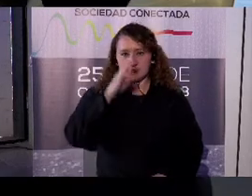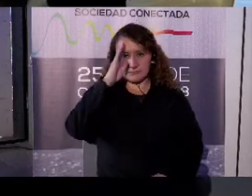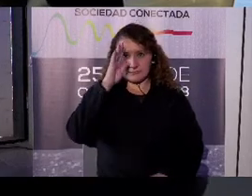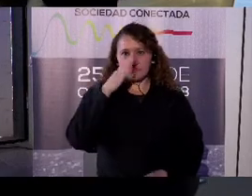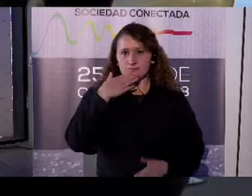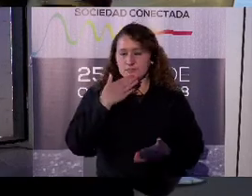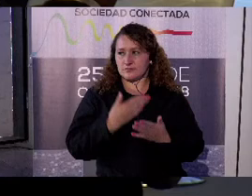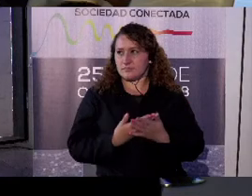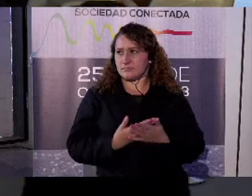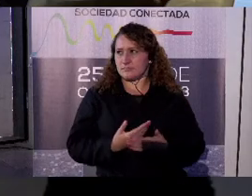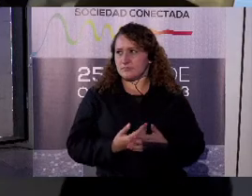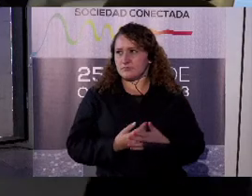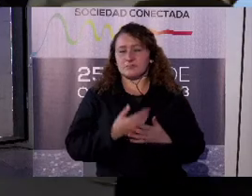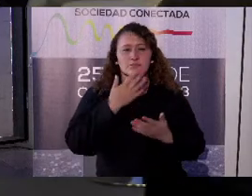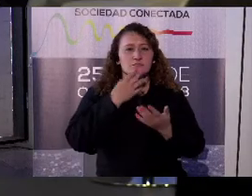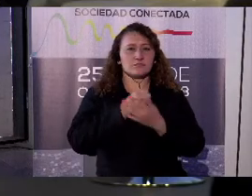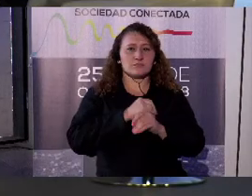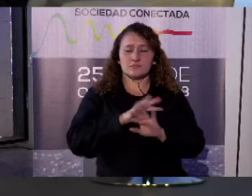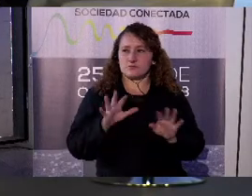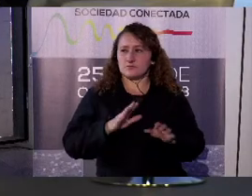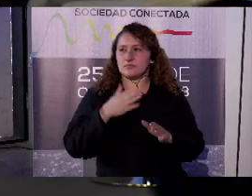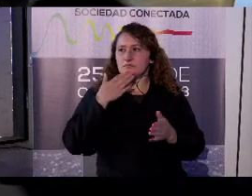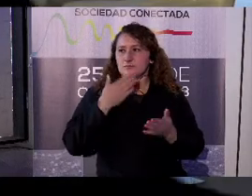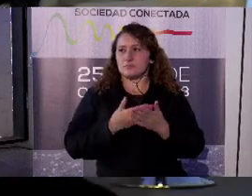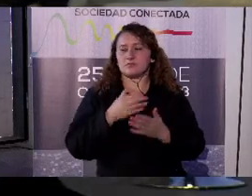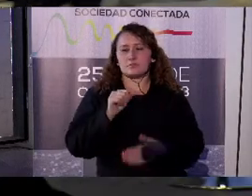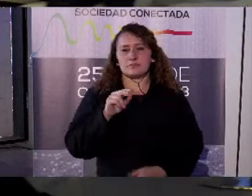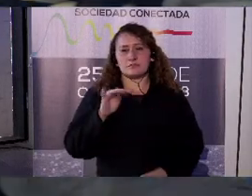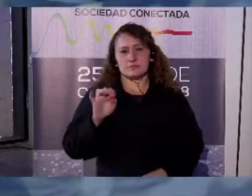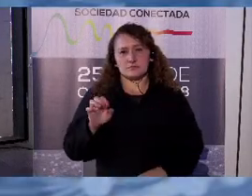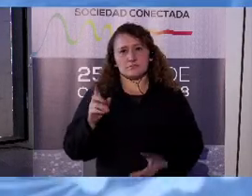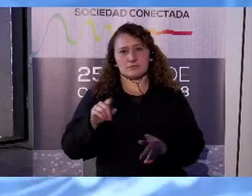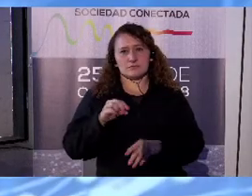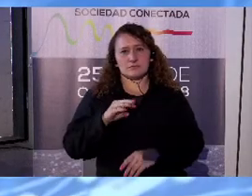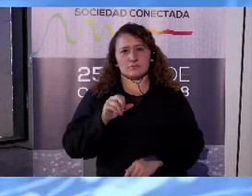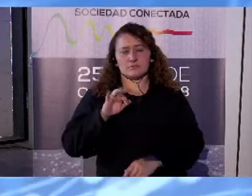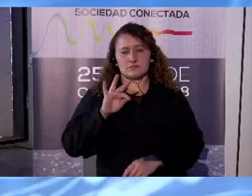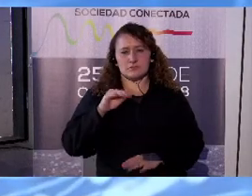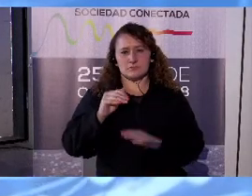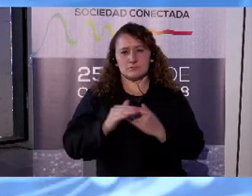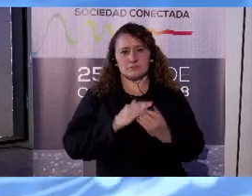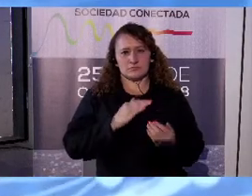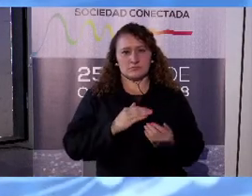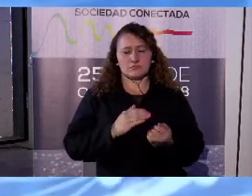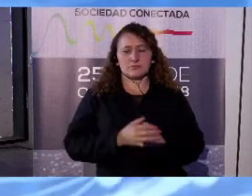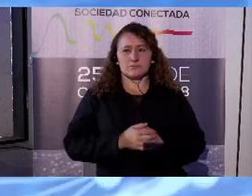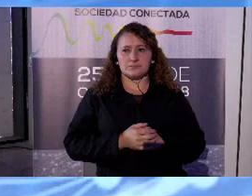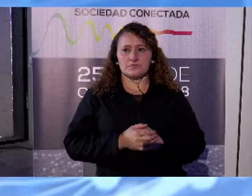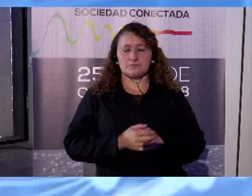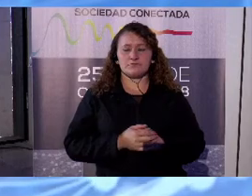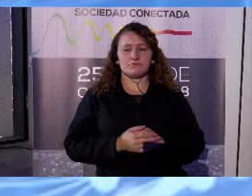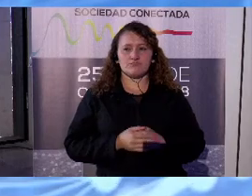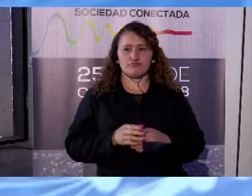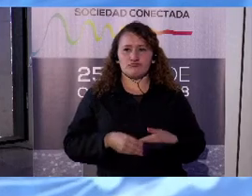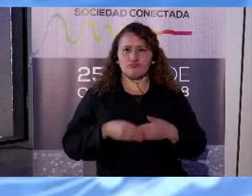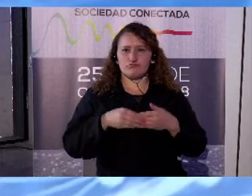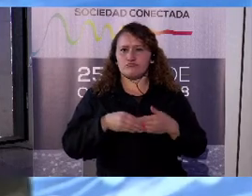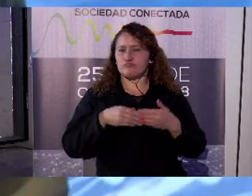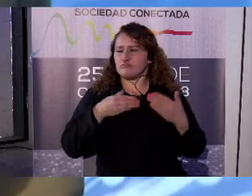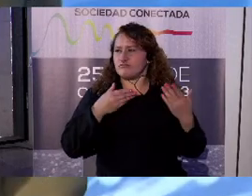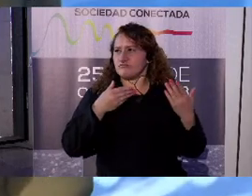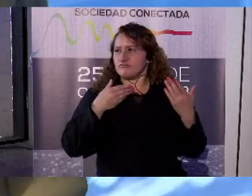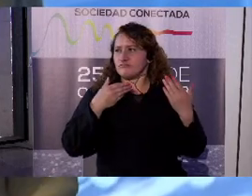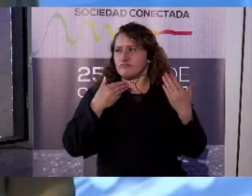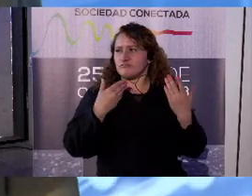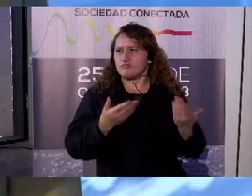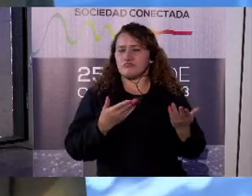Gracias bueno Buenos días y gracias a la an y a Marta por la invitación Entonces les vamos a presentar Cuáles son los casos de